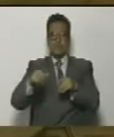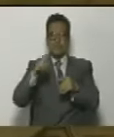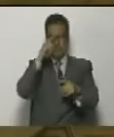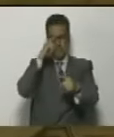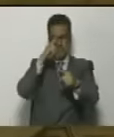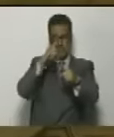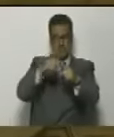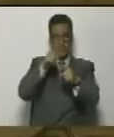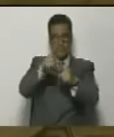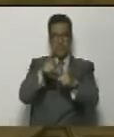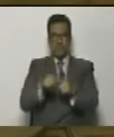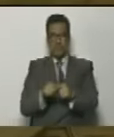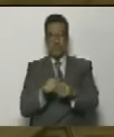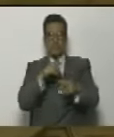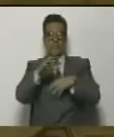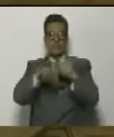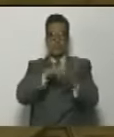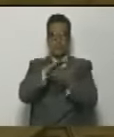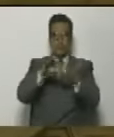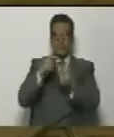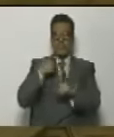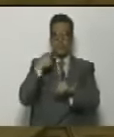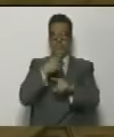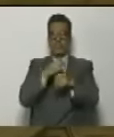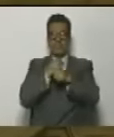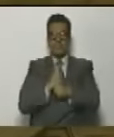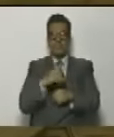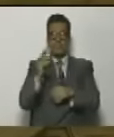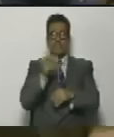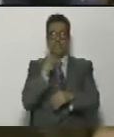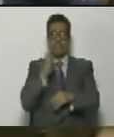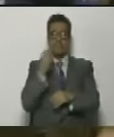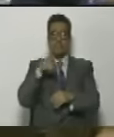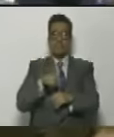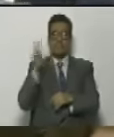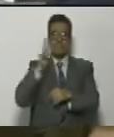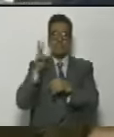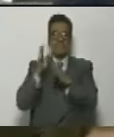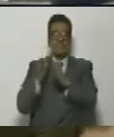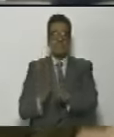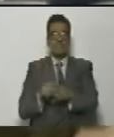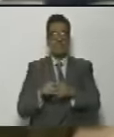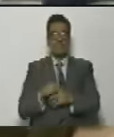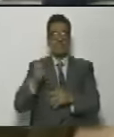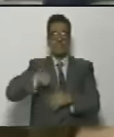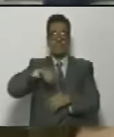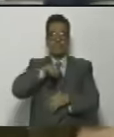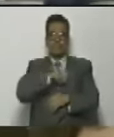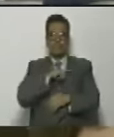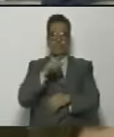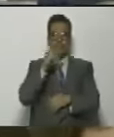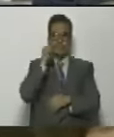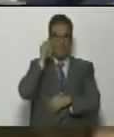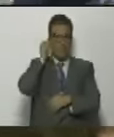cada desafío, cada problemática y cada expectativa de nuestra juventud venezolana. Nosotros y